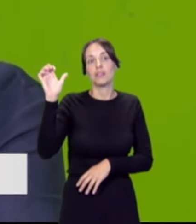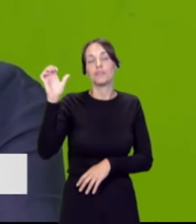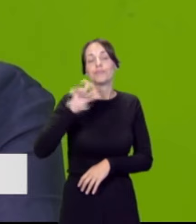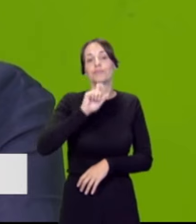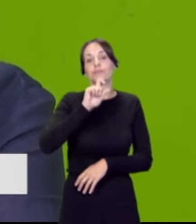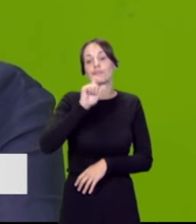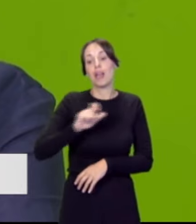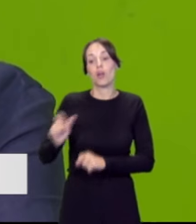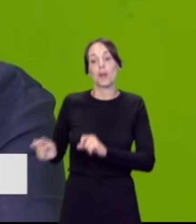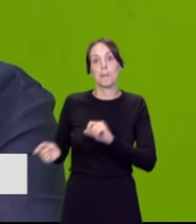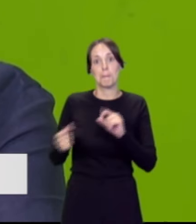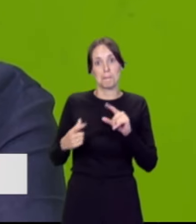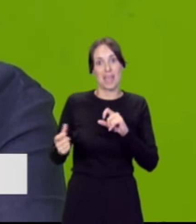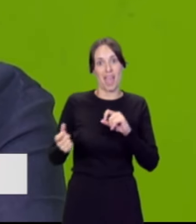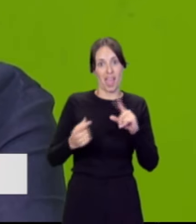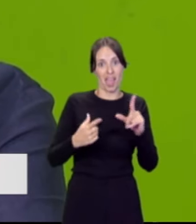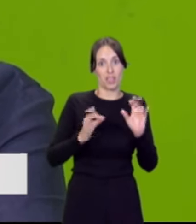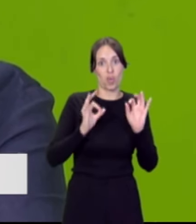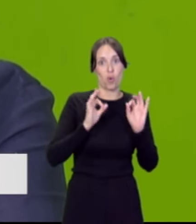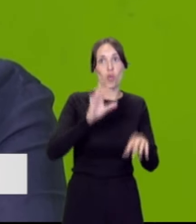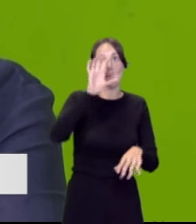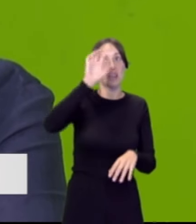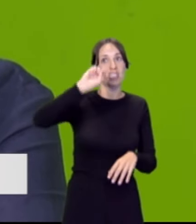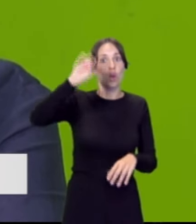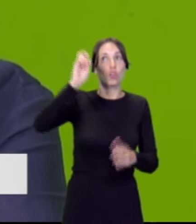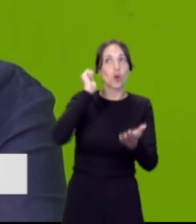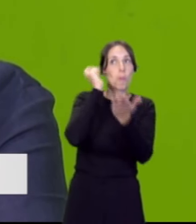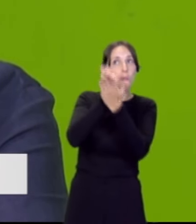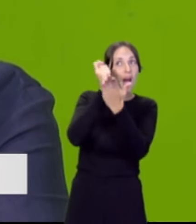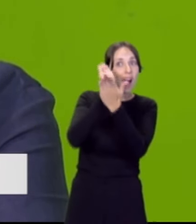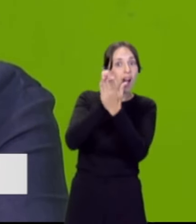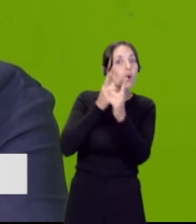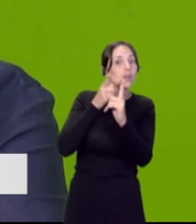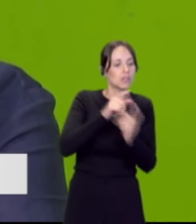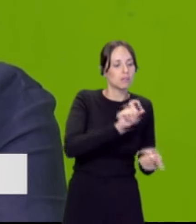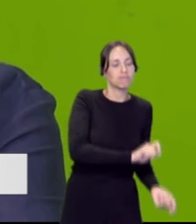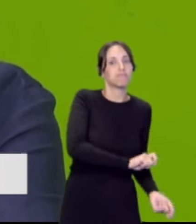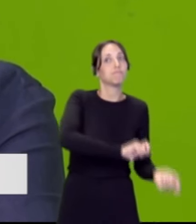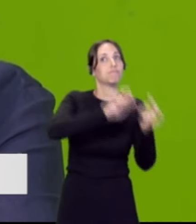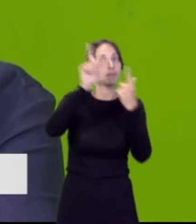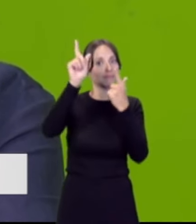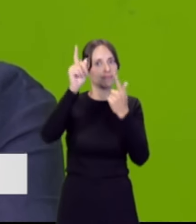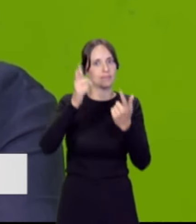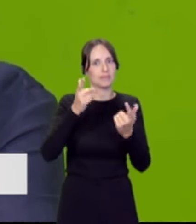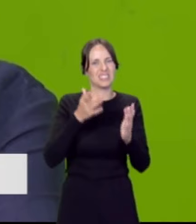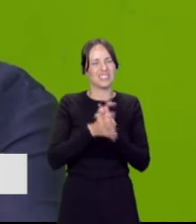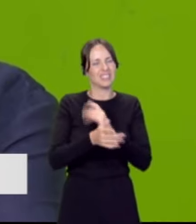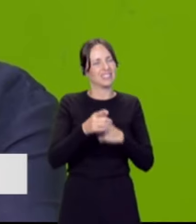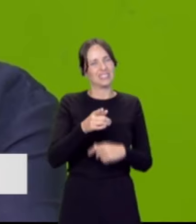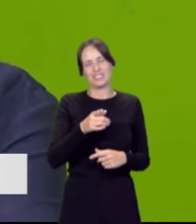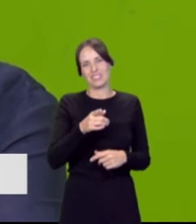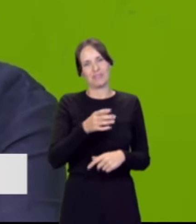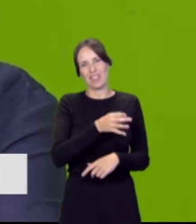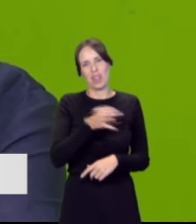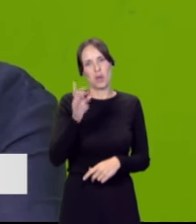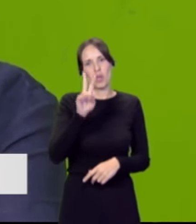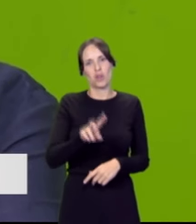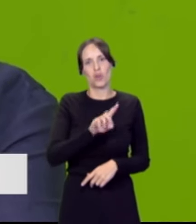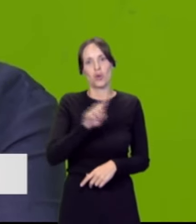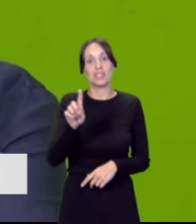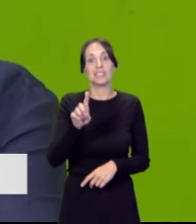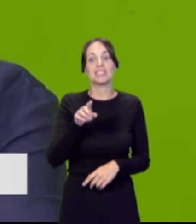a otros países, ¿no? Con lo cual me parece eso una decisión desafortunada. Es el pacto de migración